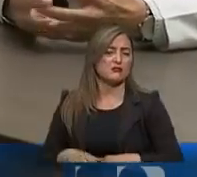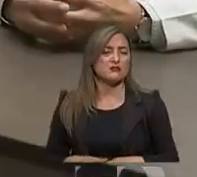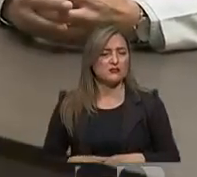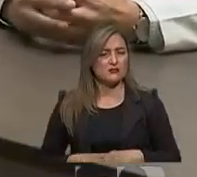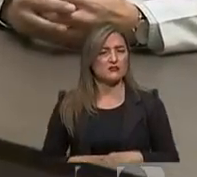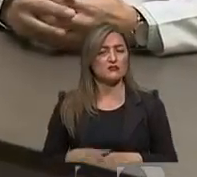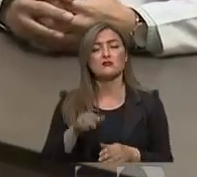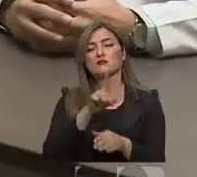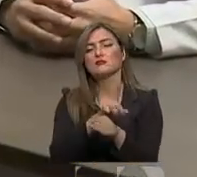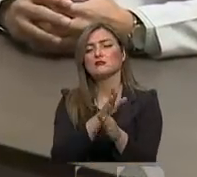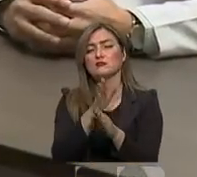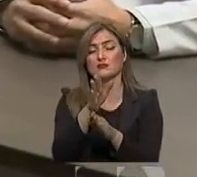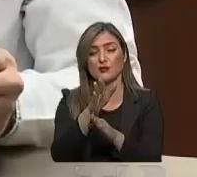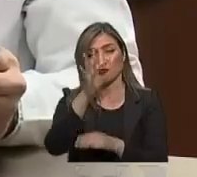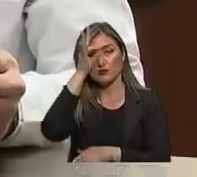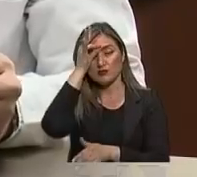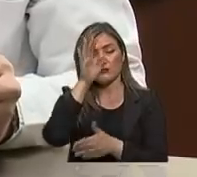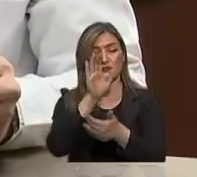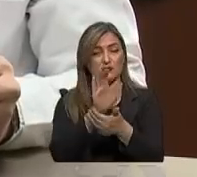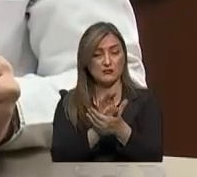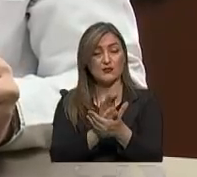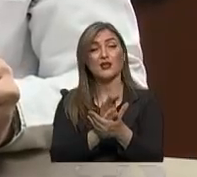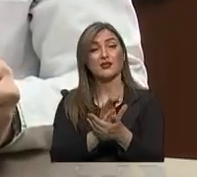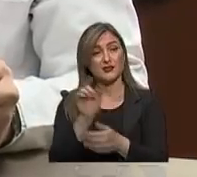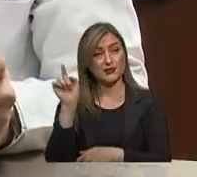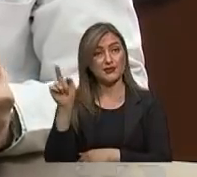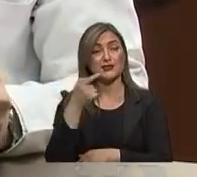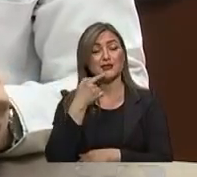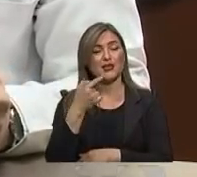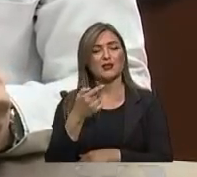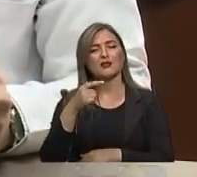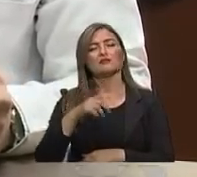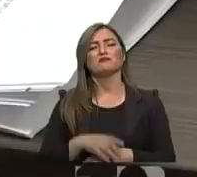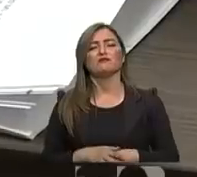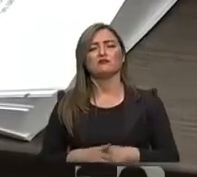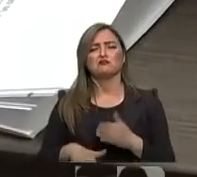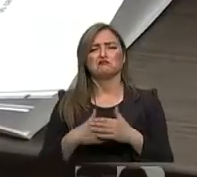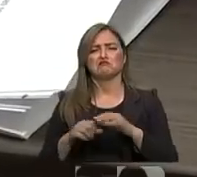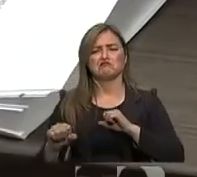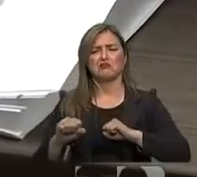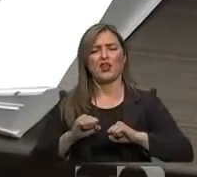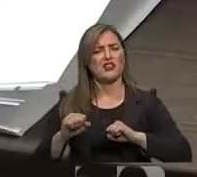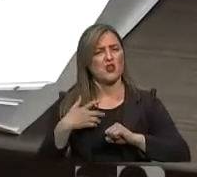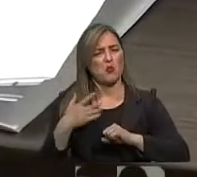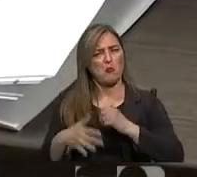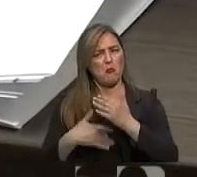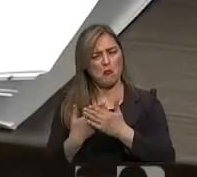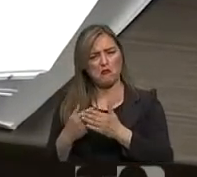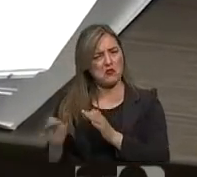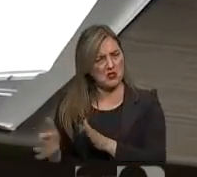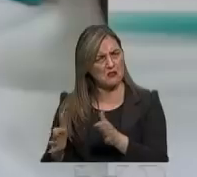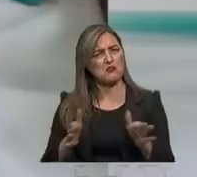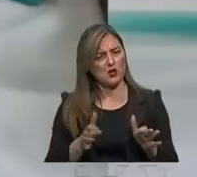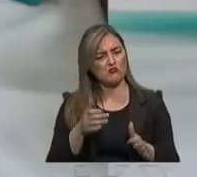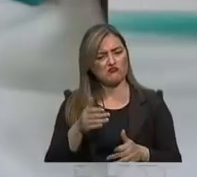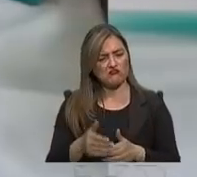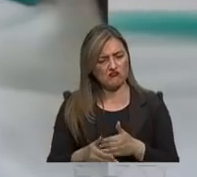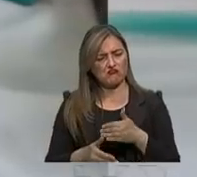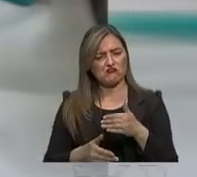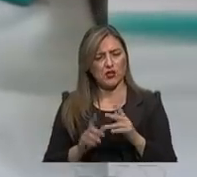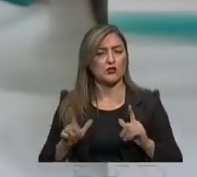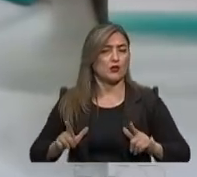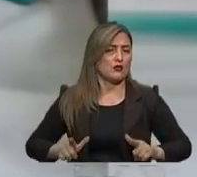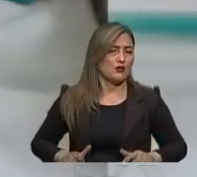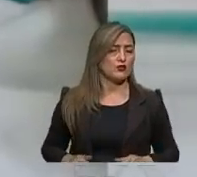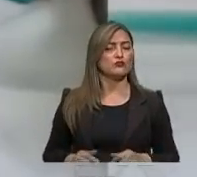su parte, especialistas del HCAM que atienden a Sarai afirman que ella ha recibido todos los tratamientos necesarios y que va evolucionando.